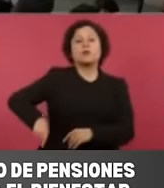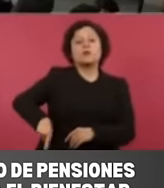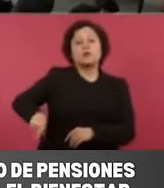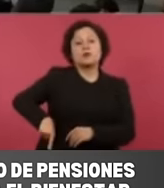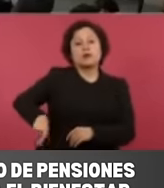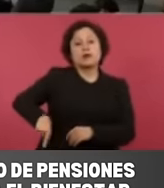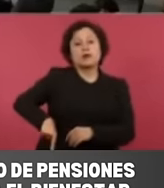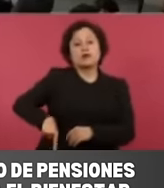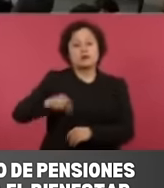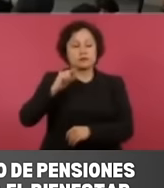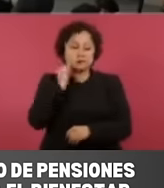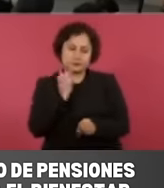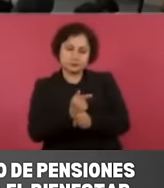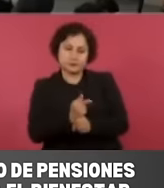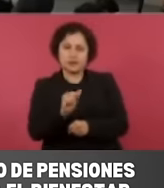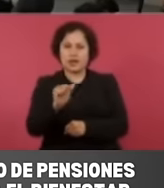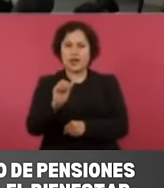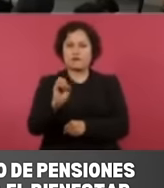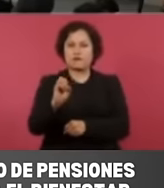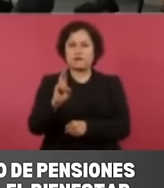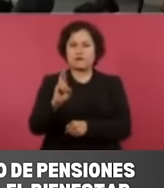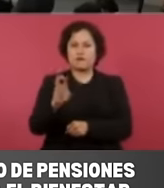cobraban comisiones